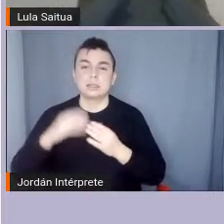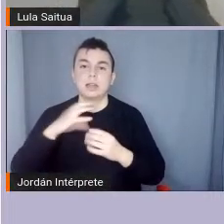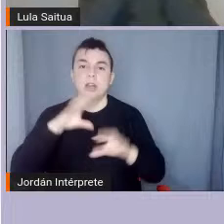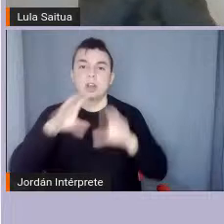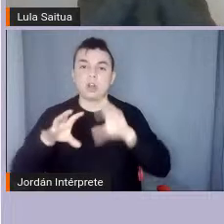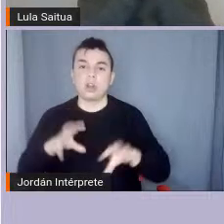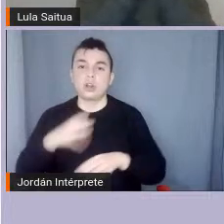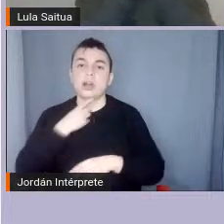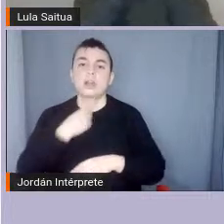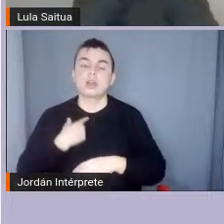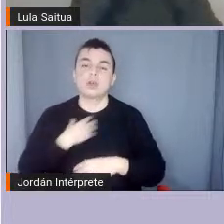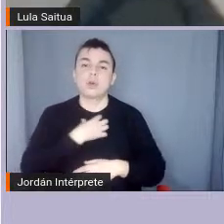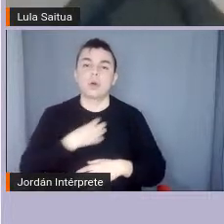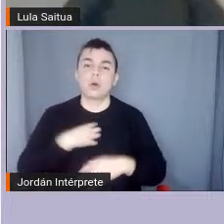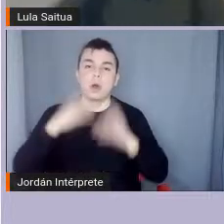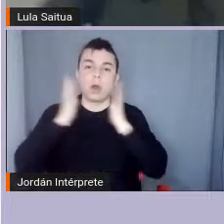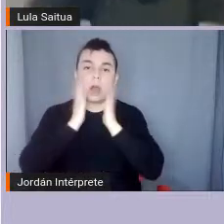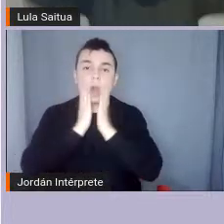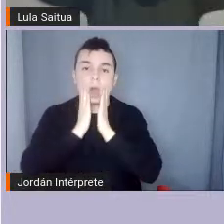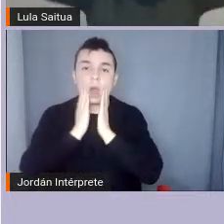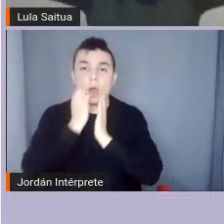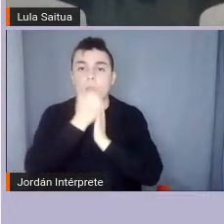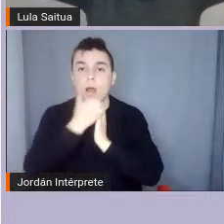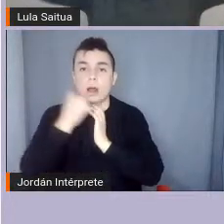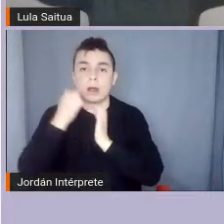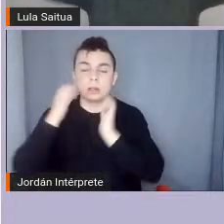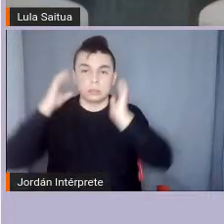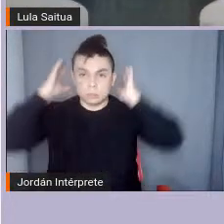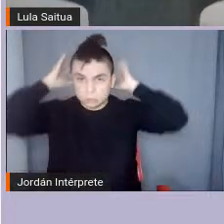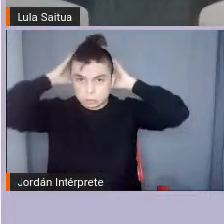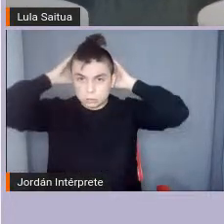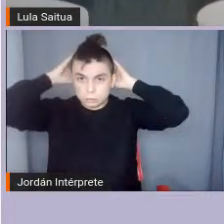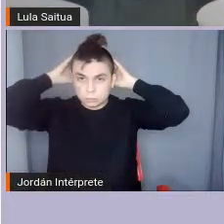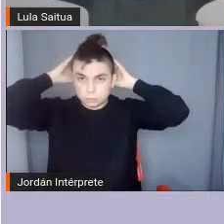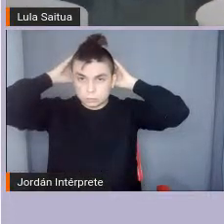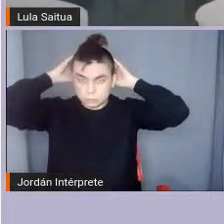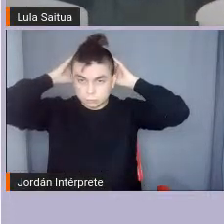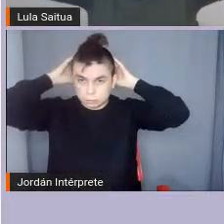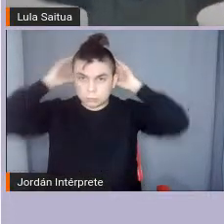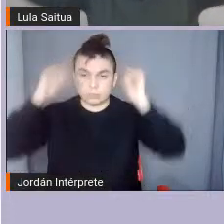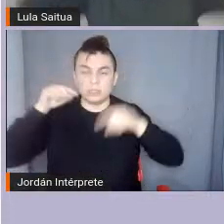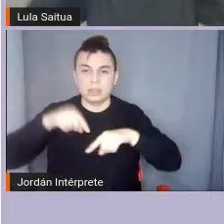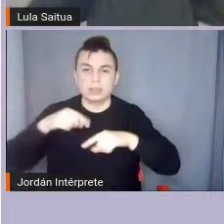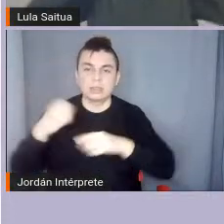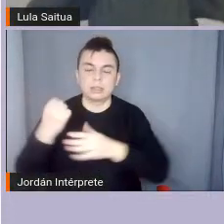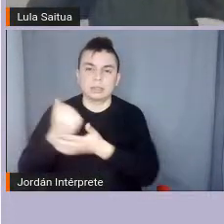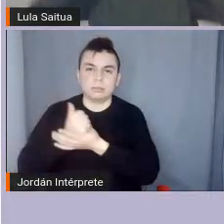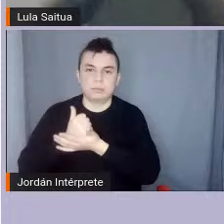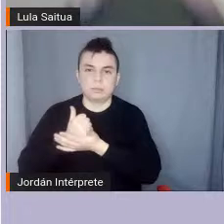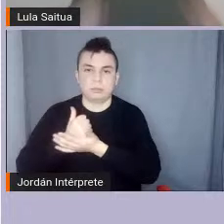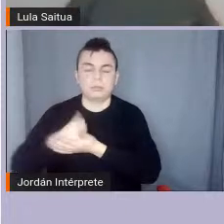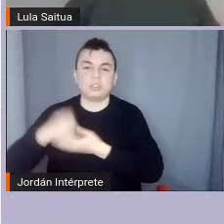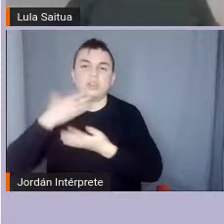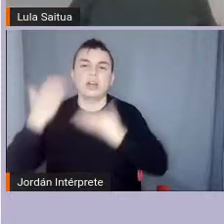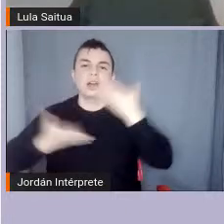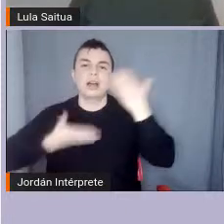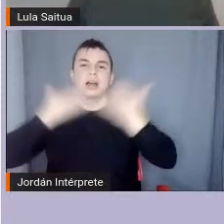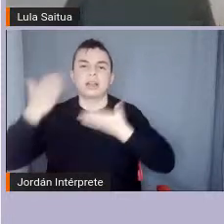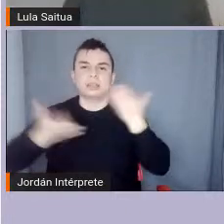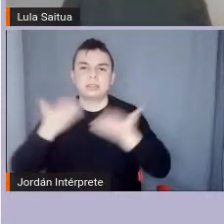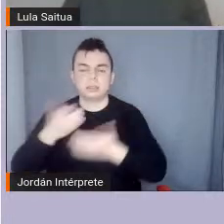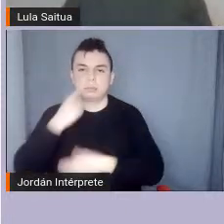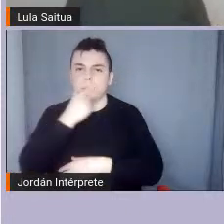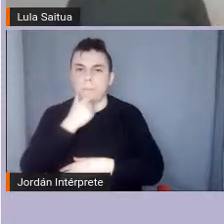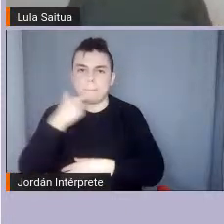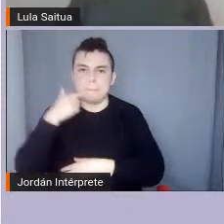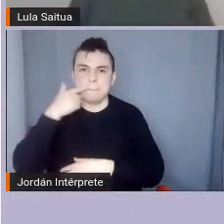de resonancia. Aquí, ¿no es verdad? Toda esta parte son cavidades de resonancia para el canto. Boca cerrada